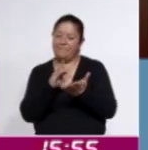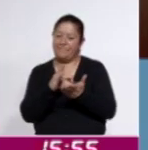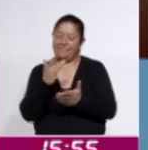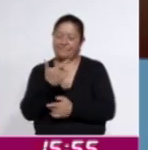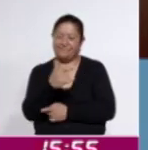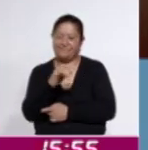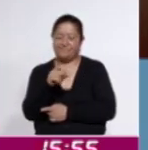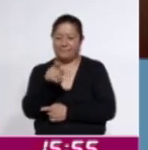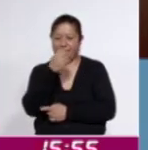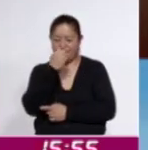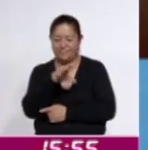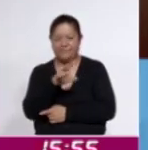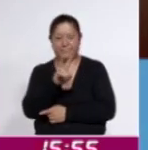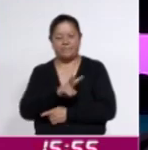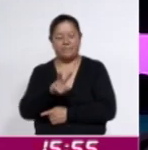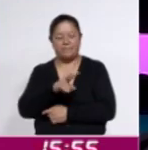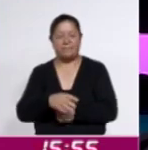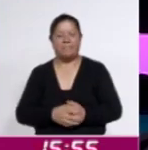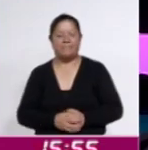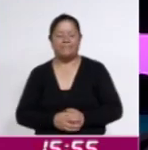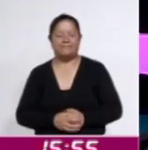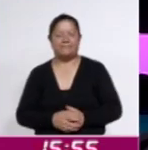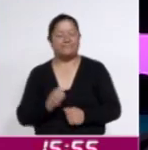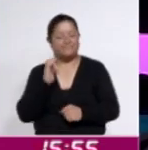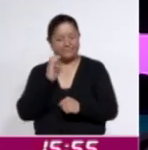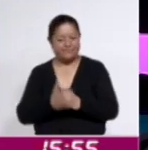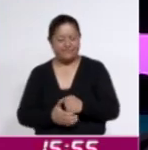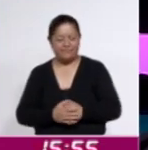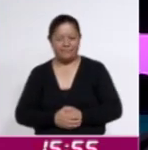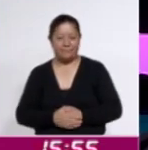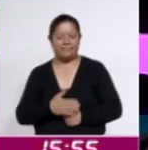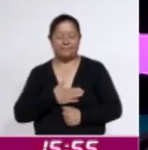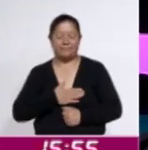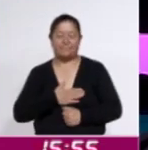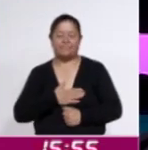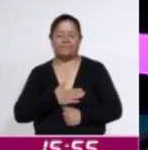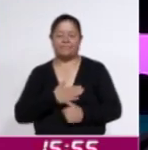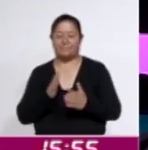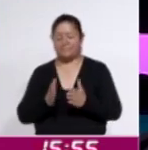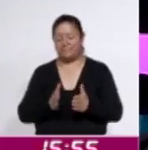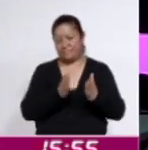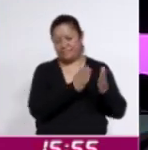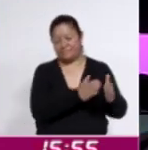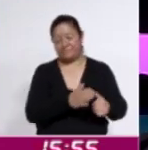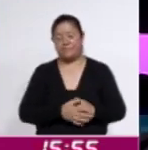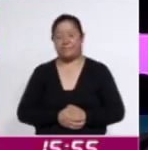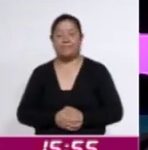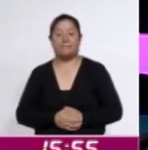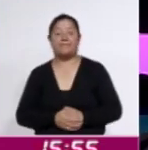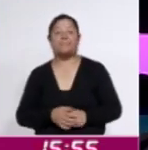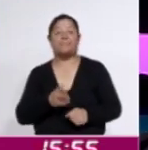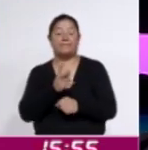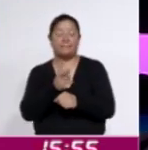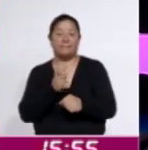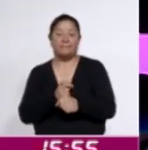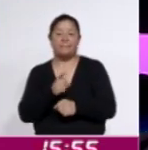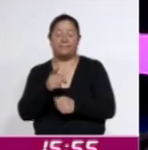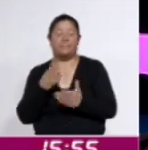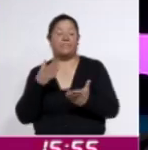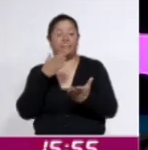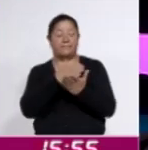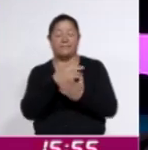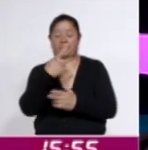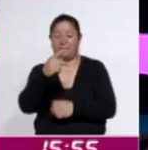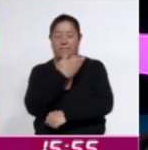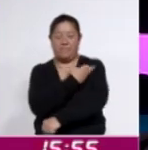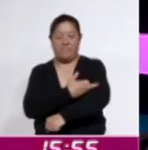que tengas un estupendo viernes. Ahí la información. Nosotros avanzamos ahora. Lo invitamos para que asista con toda